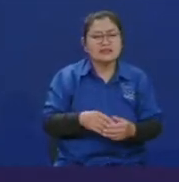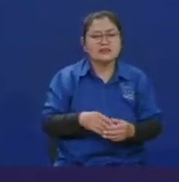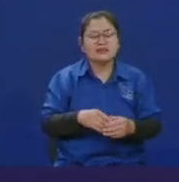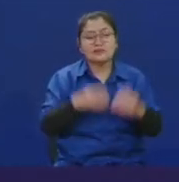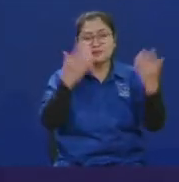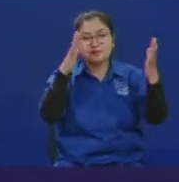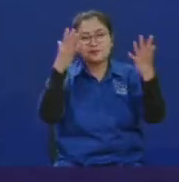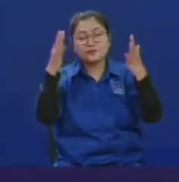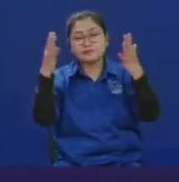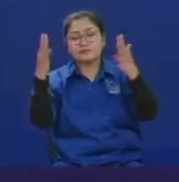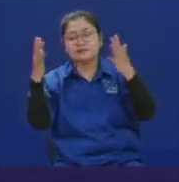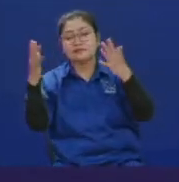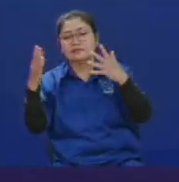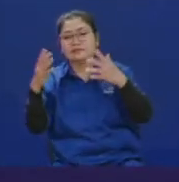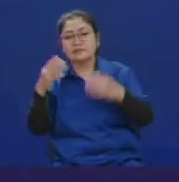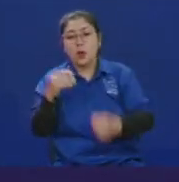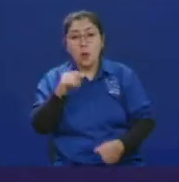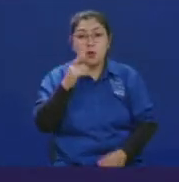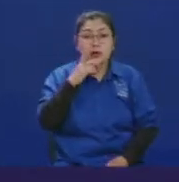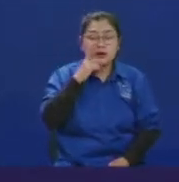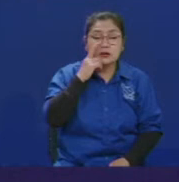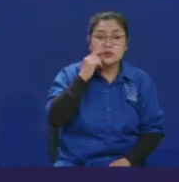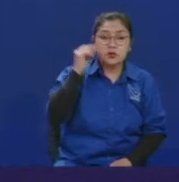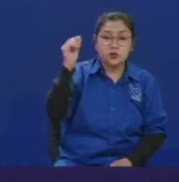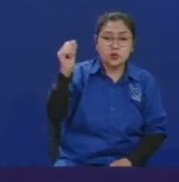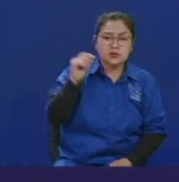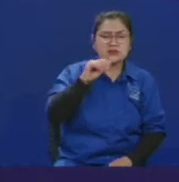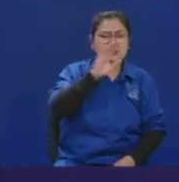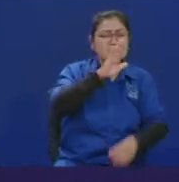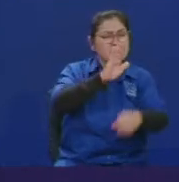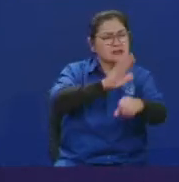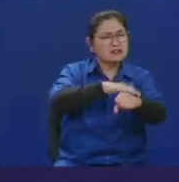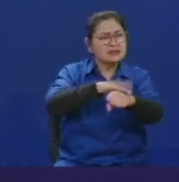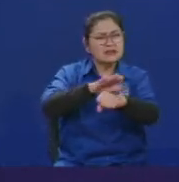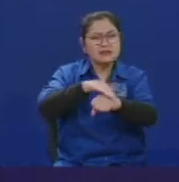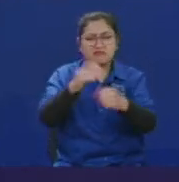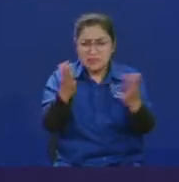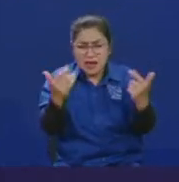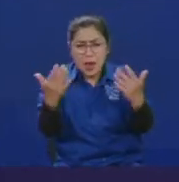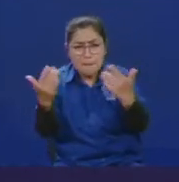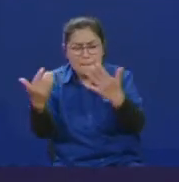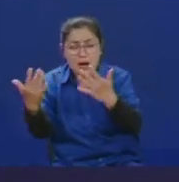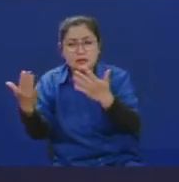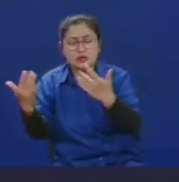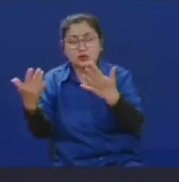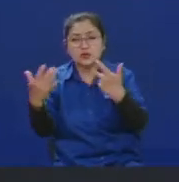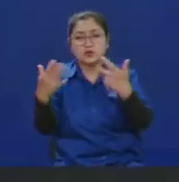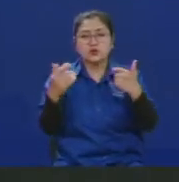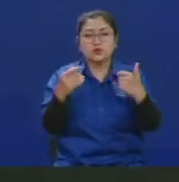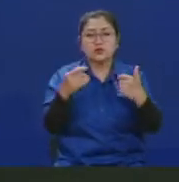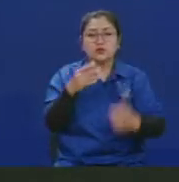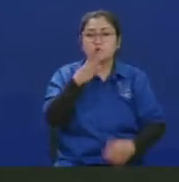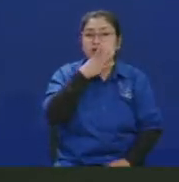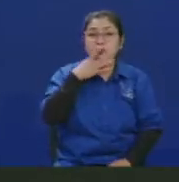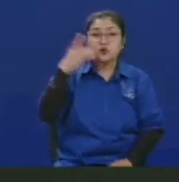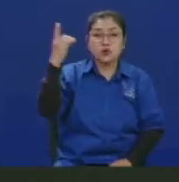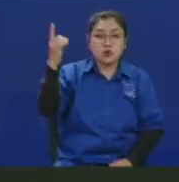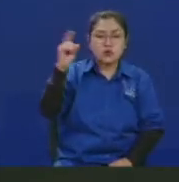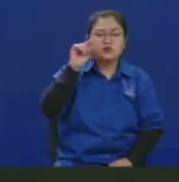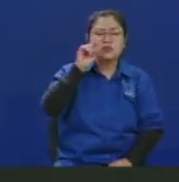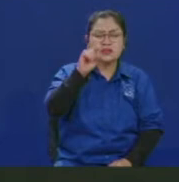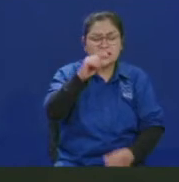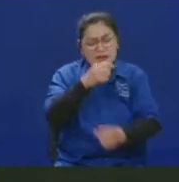el Señor está llamándote. Gloria al Señor. Dios te ama, siervo del